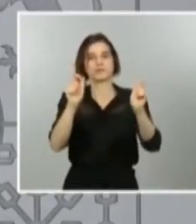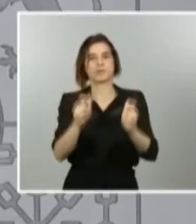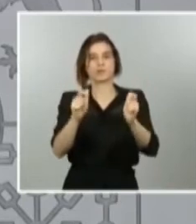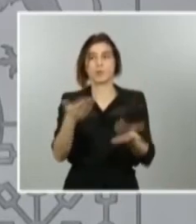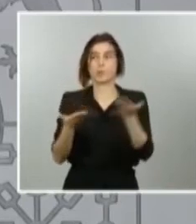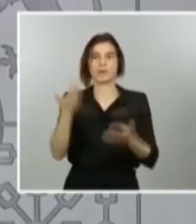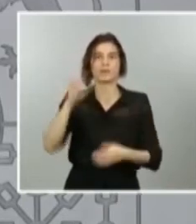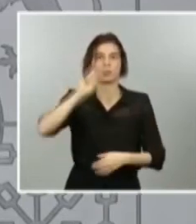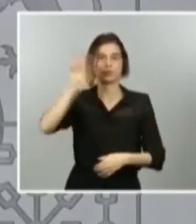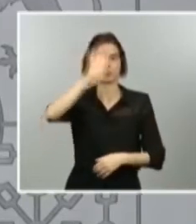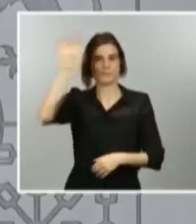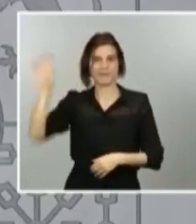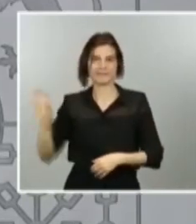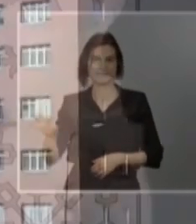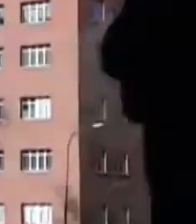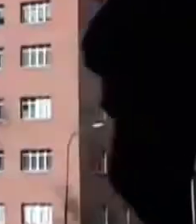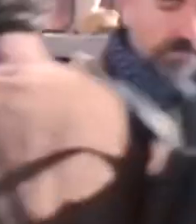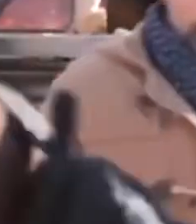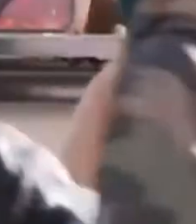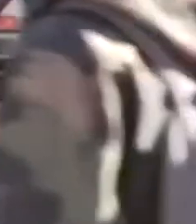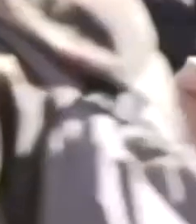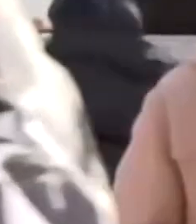los espacios públicos, sobre todo en las playas.